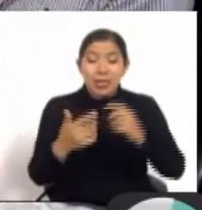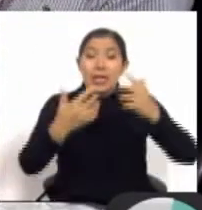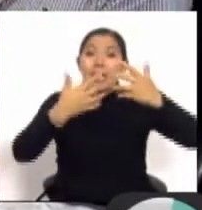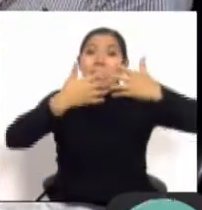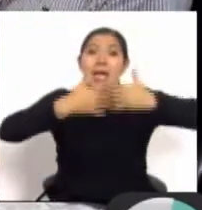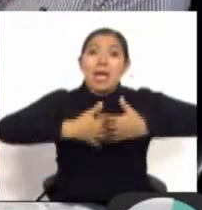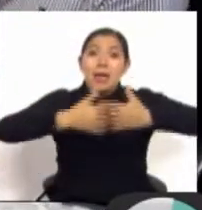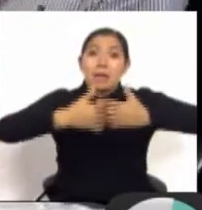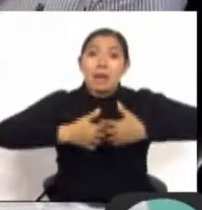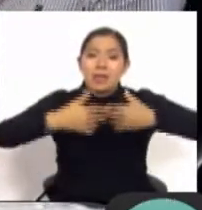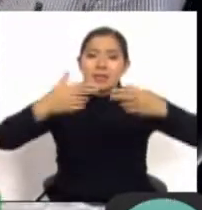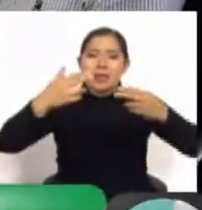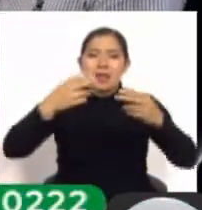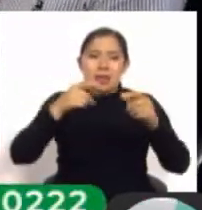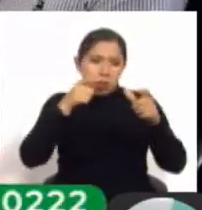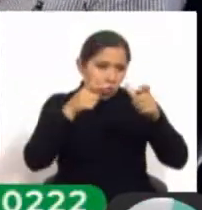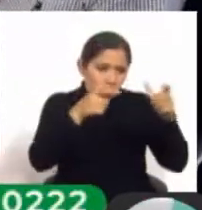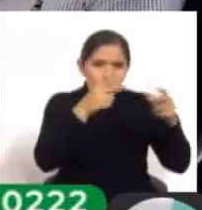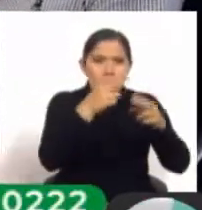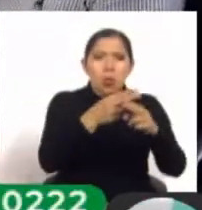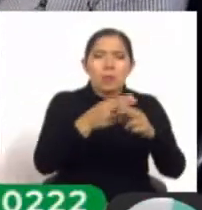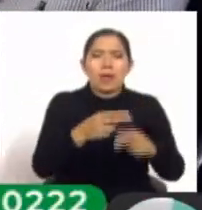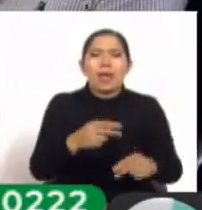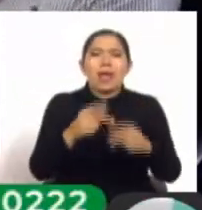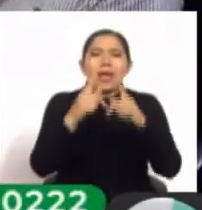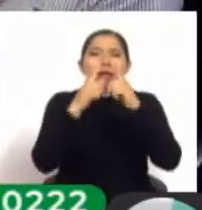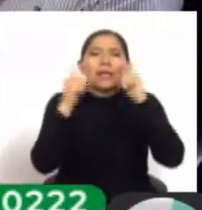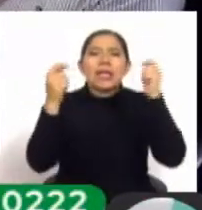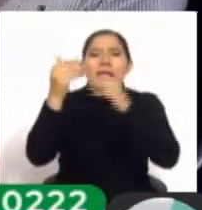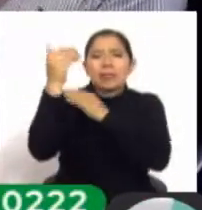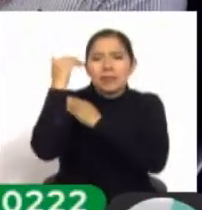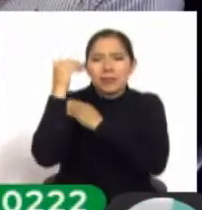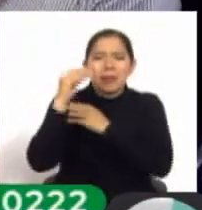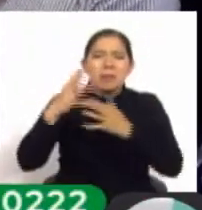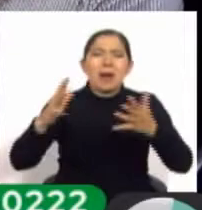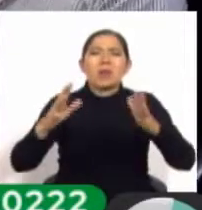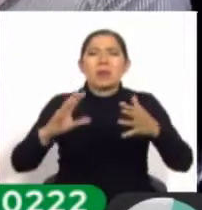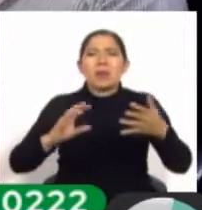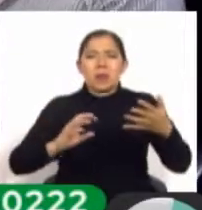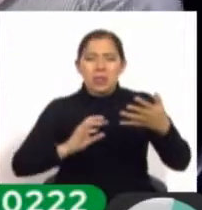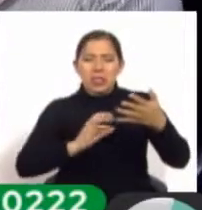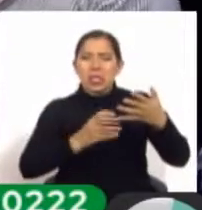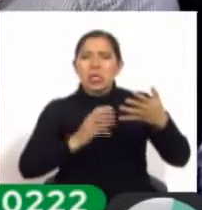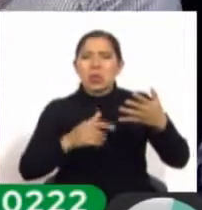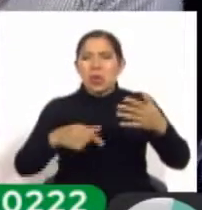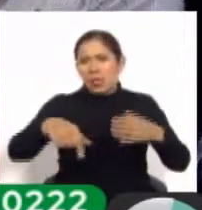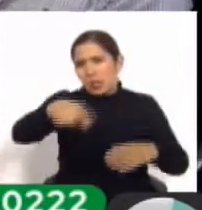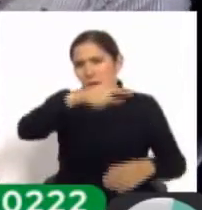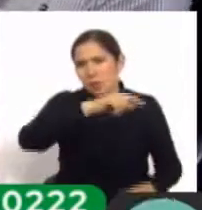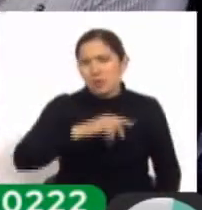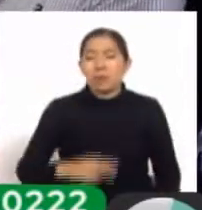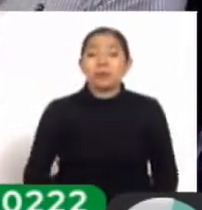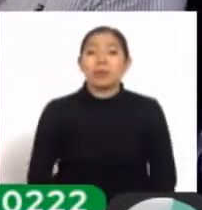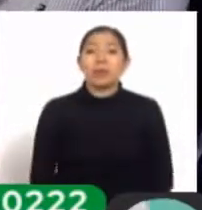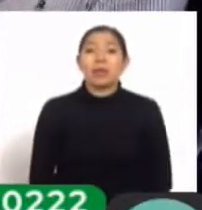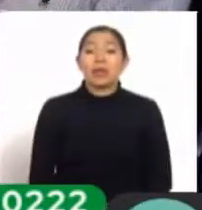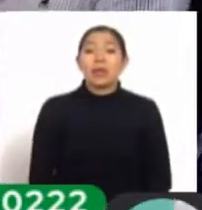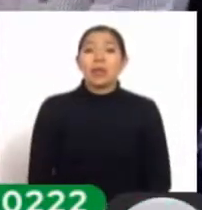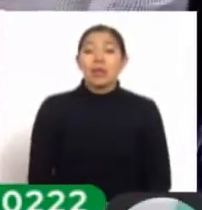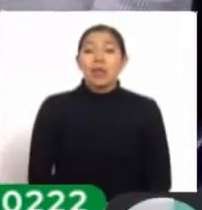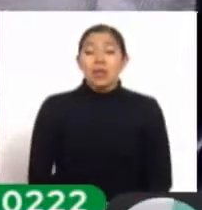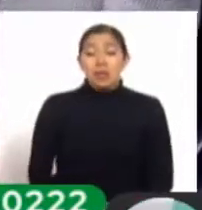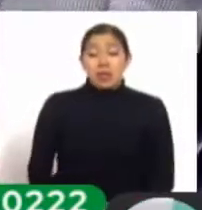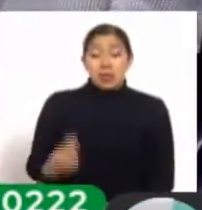vigilancia Tigre Cruceño, entre Quinto Anillo y Avenida Juan Pablo II. De esta manera estamos